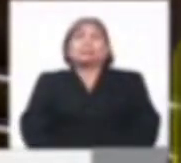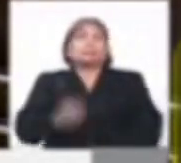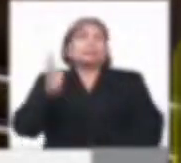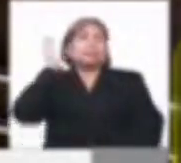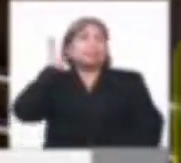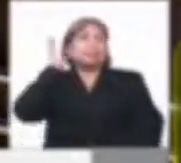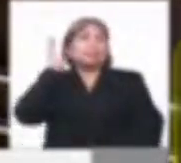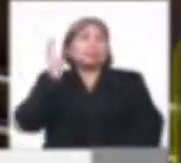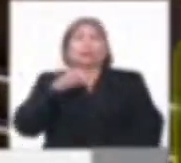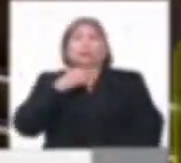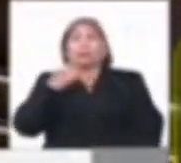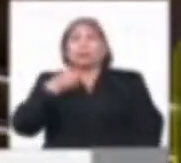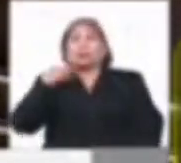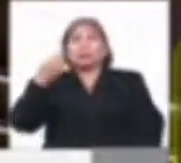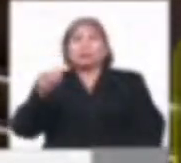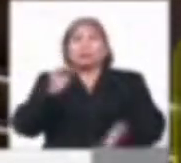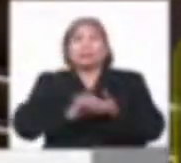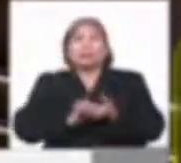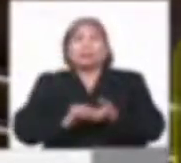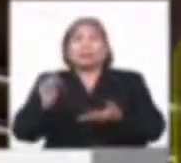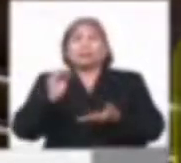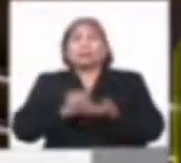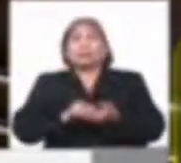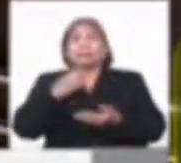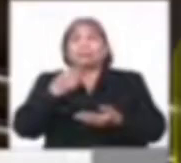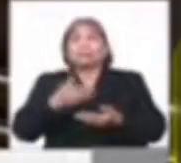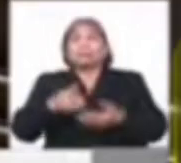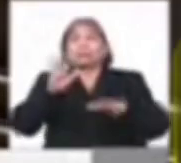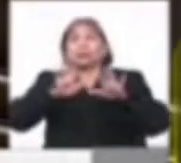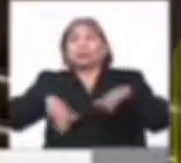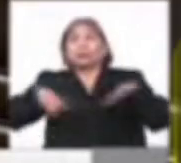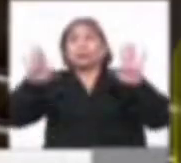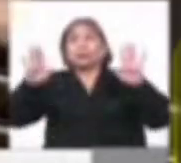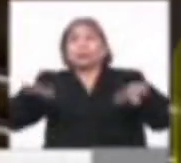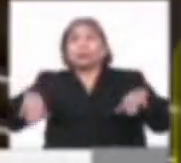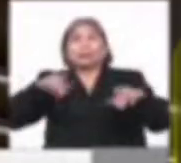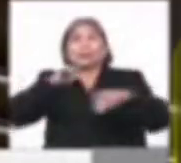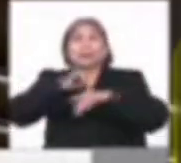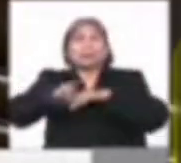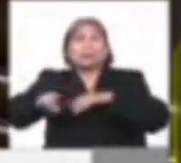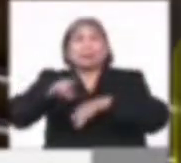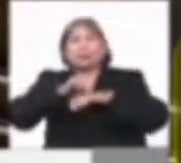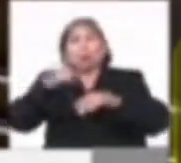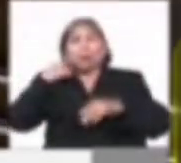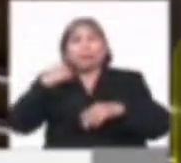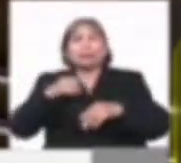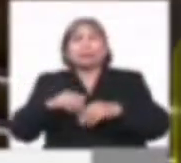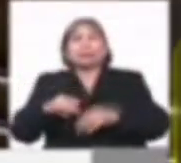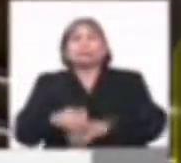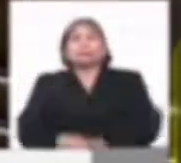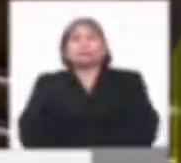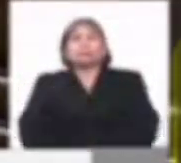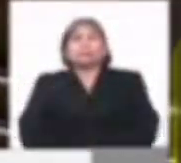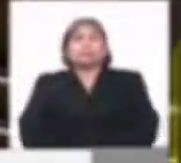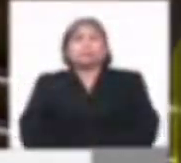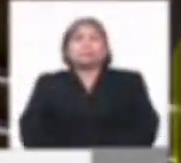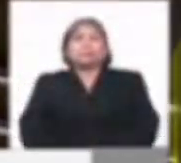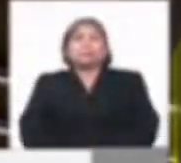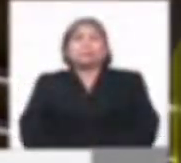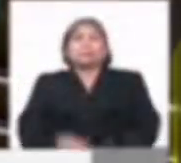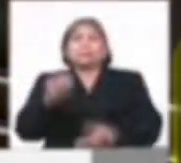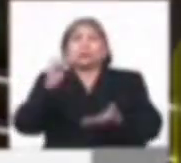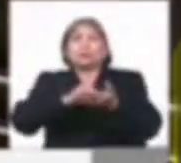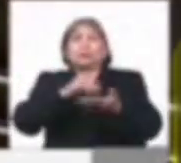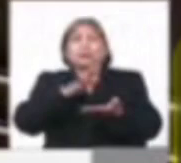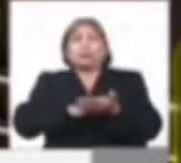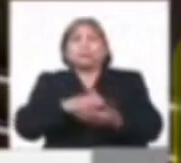aquí tantas veces que los niños y los violadores y los violadores, y no